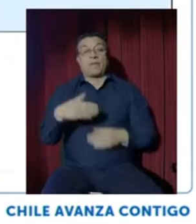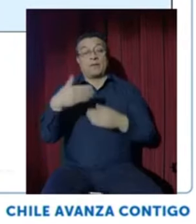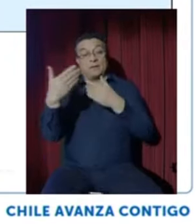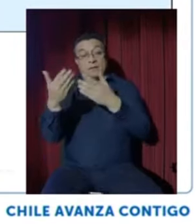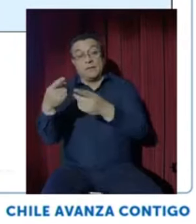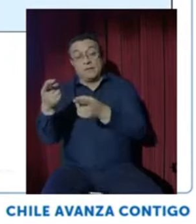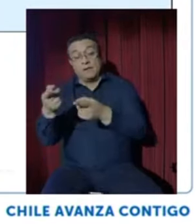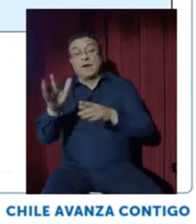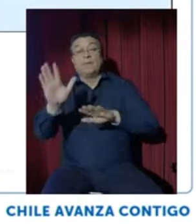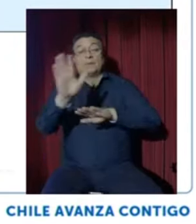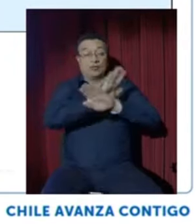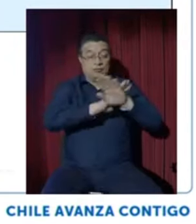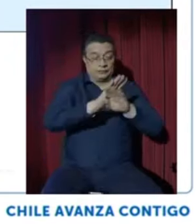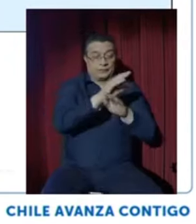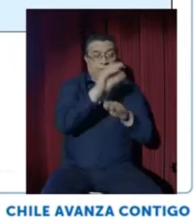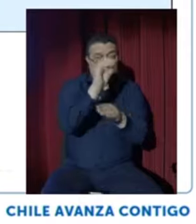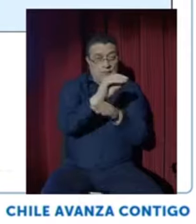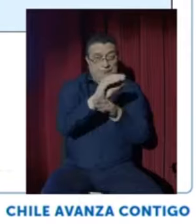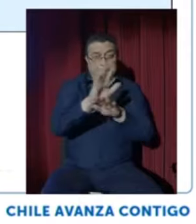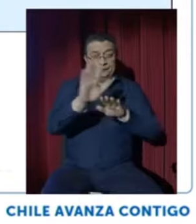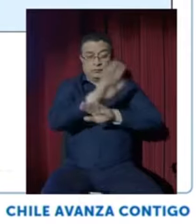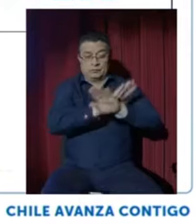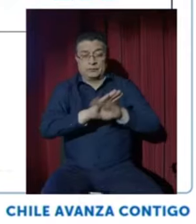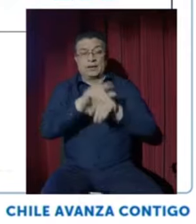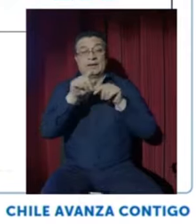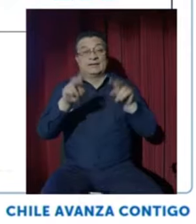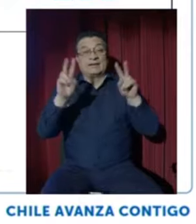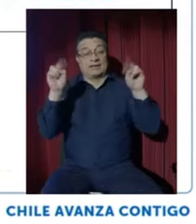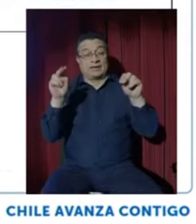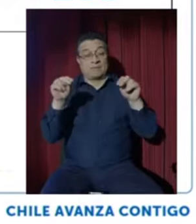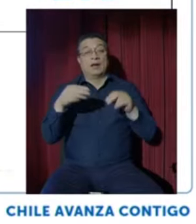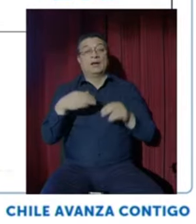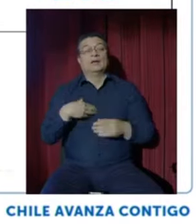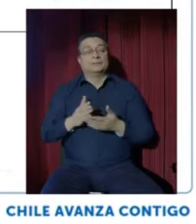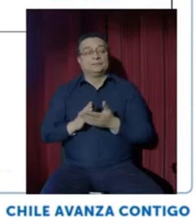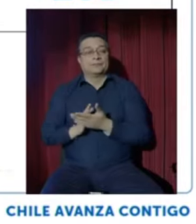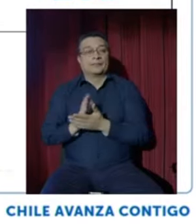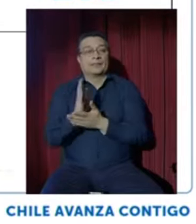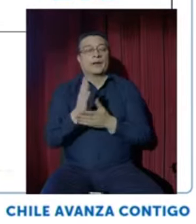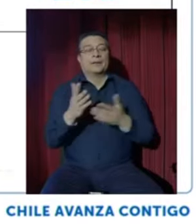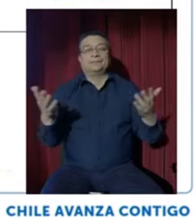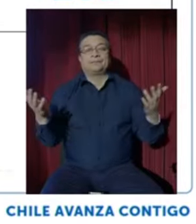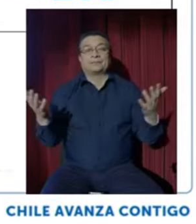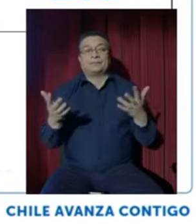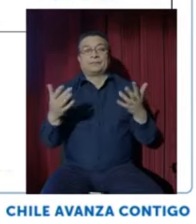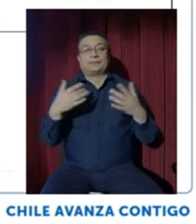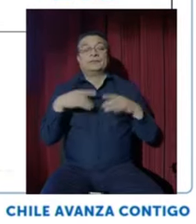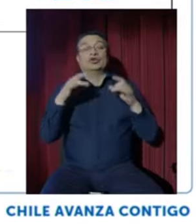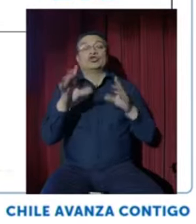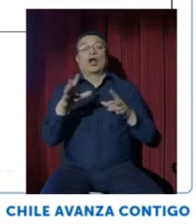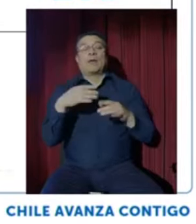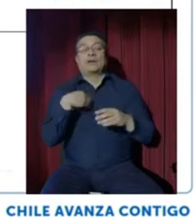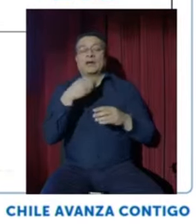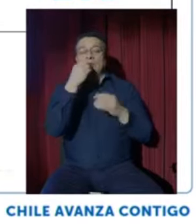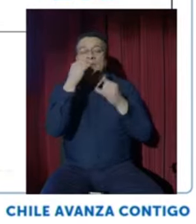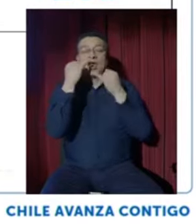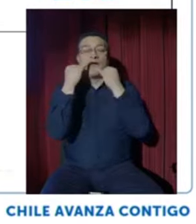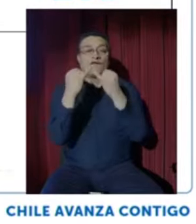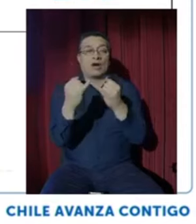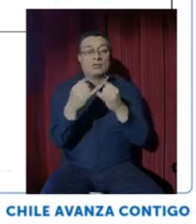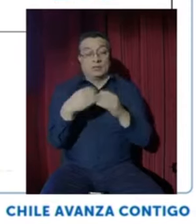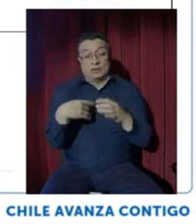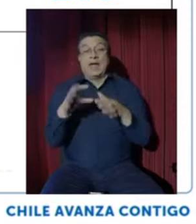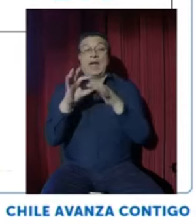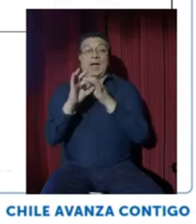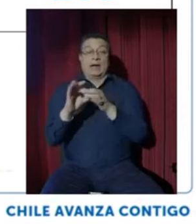conservación y restauración eh comenzamos con solamente algo informativo eh Y ahí